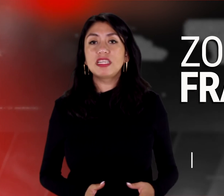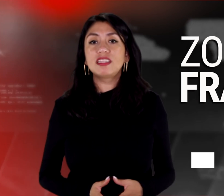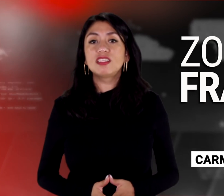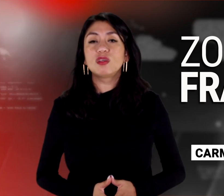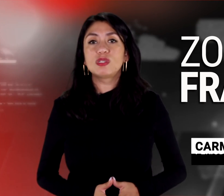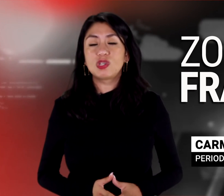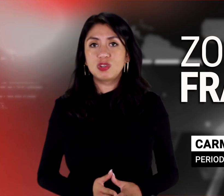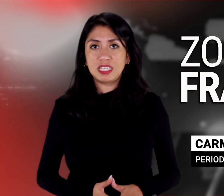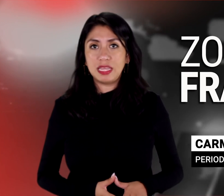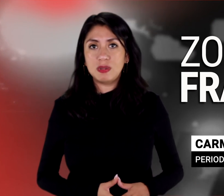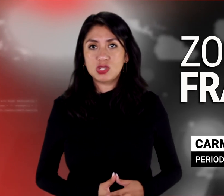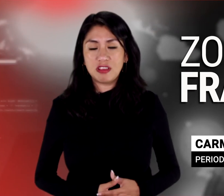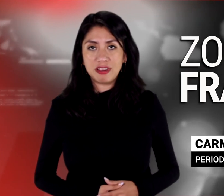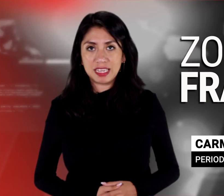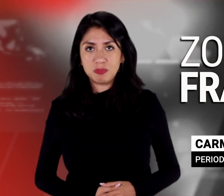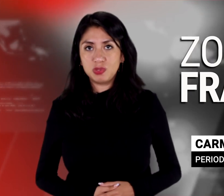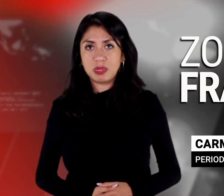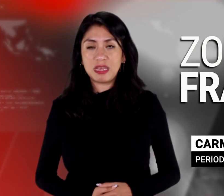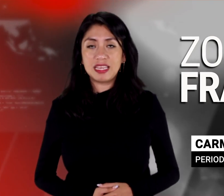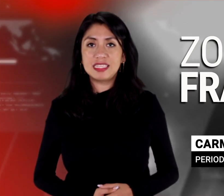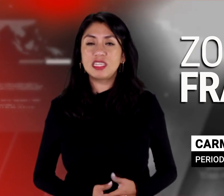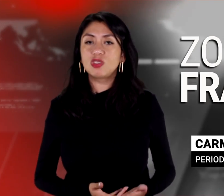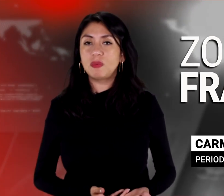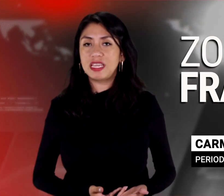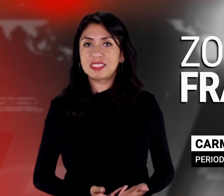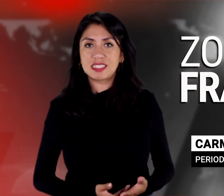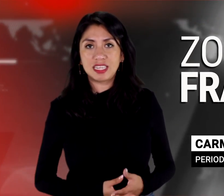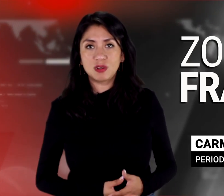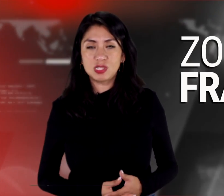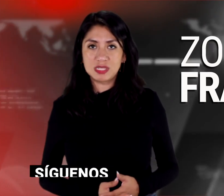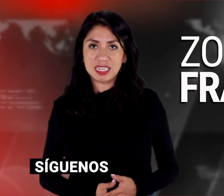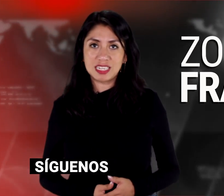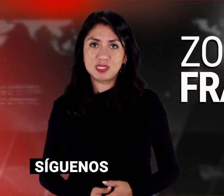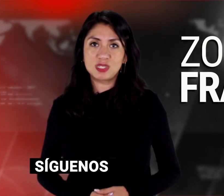Quédate pendiente de todo nuestro contenido en zonafranca.mx y no te olvides de